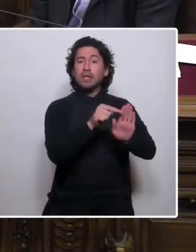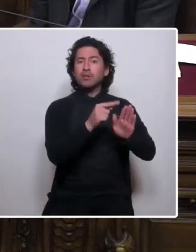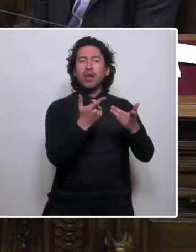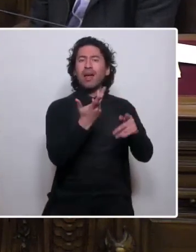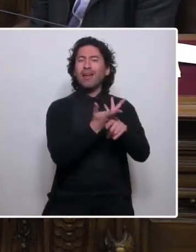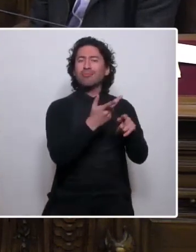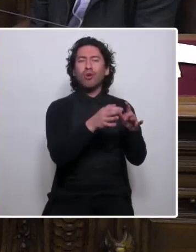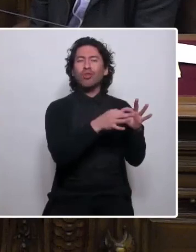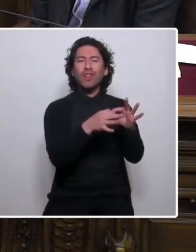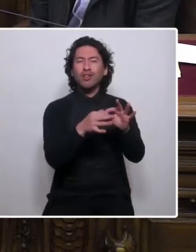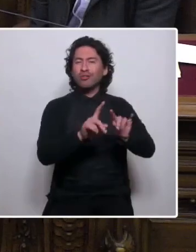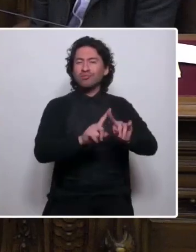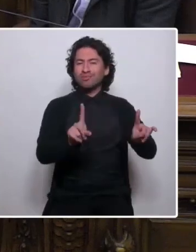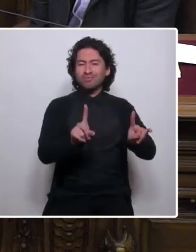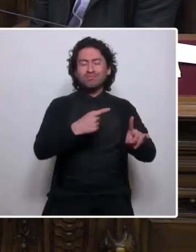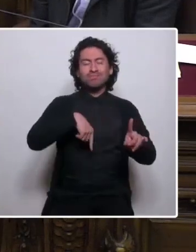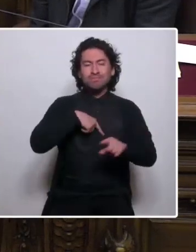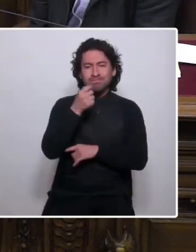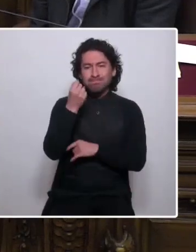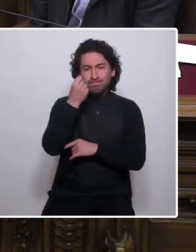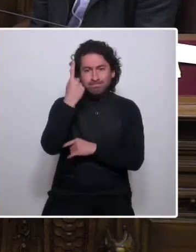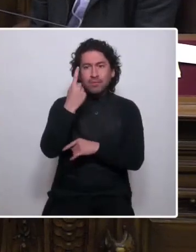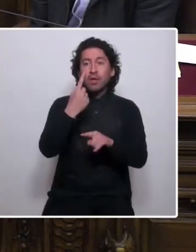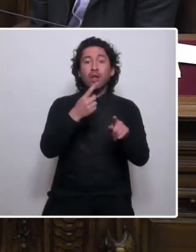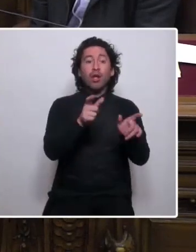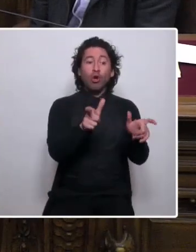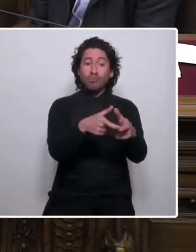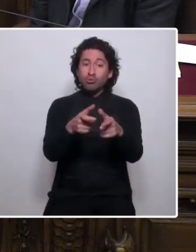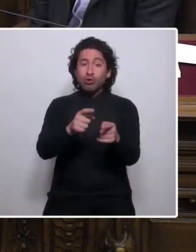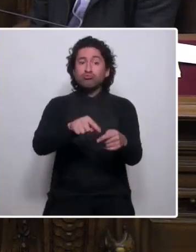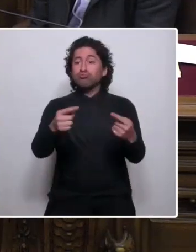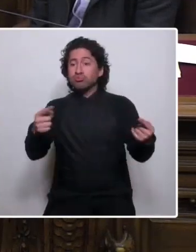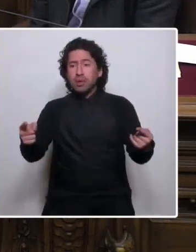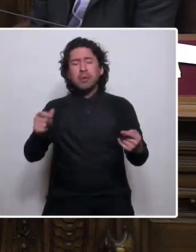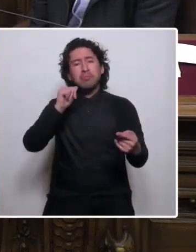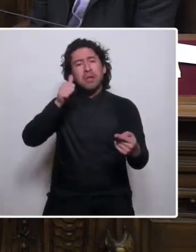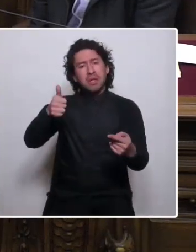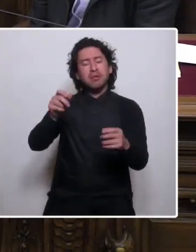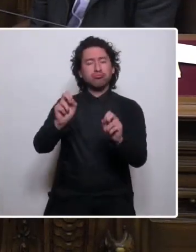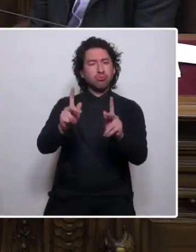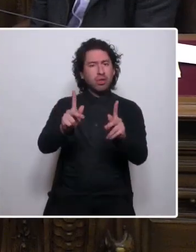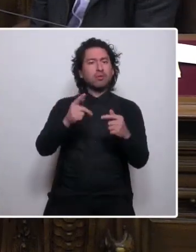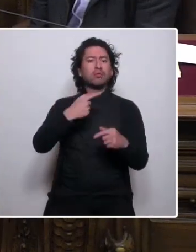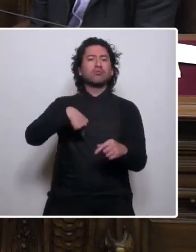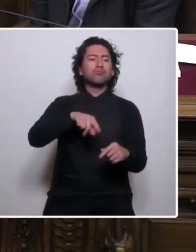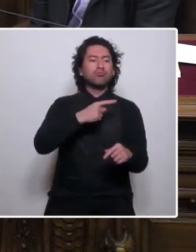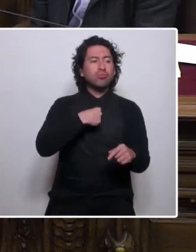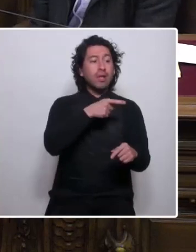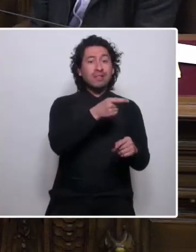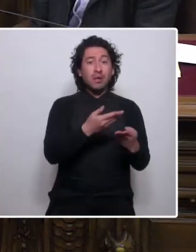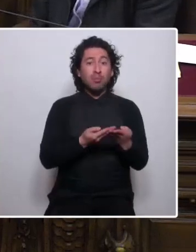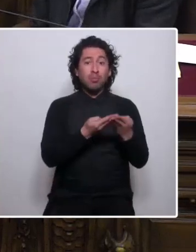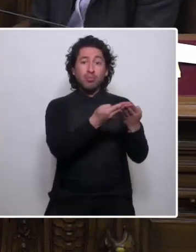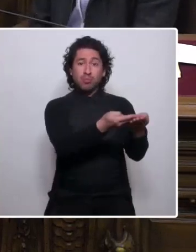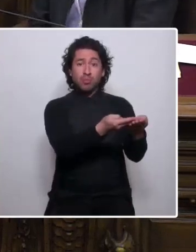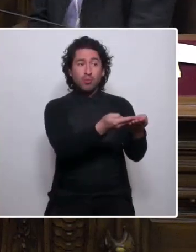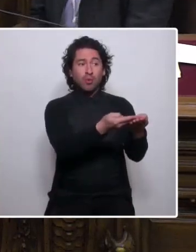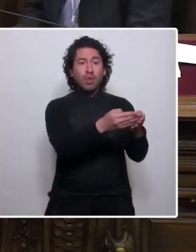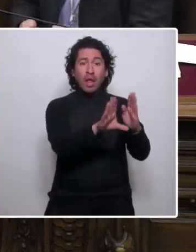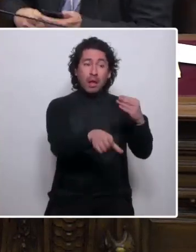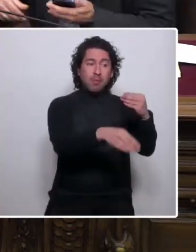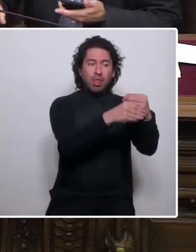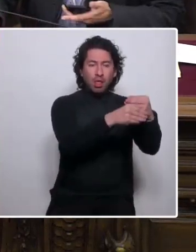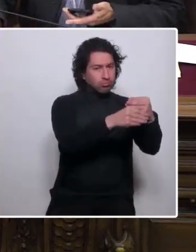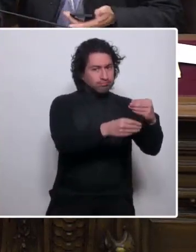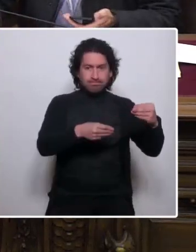distinto. Entendemos de que la discusión de las demás comisiones se va a desarrollar mañana y en ese sentido vamos a retirar esta enmienda que presentamos